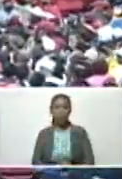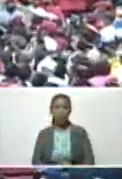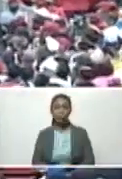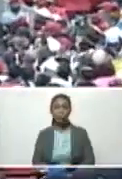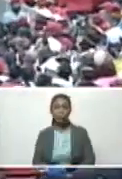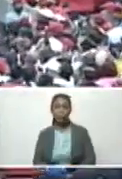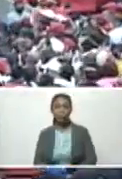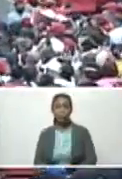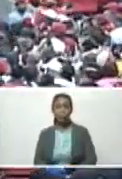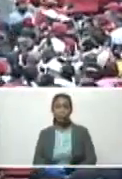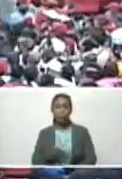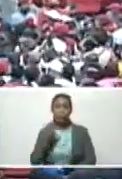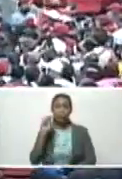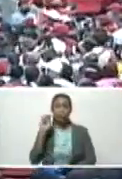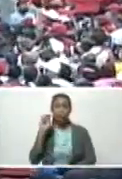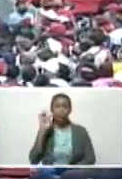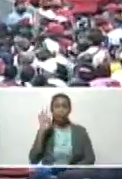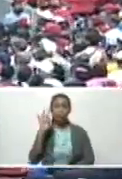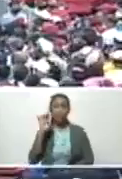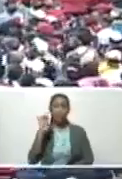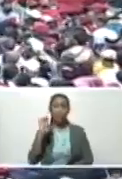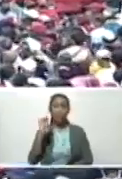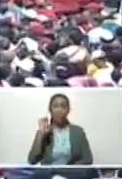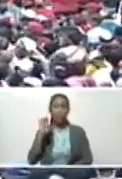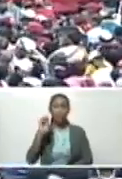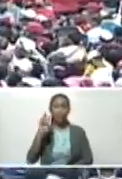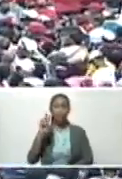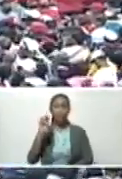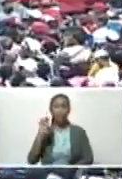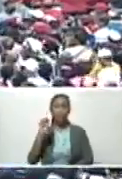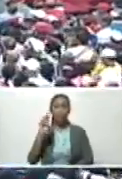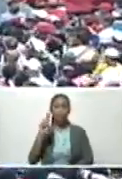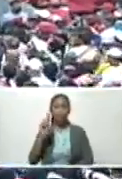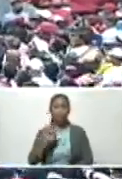La FEBEU. FEBEU, FEBEU.